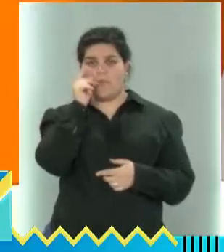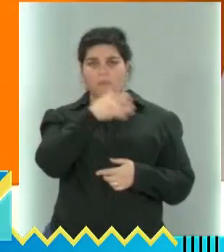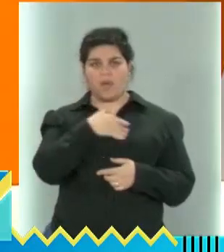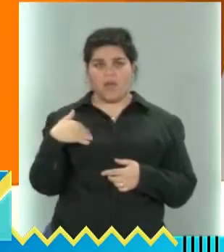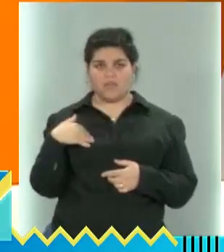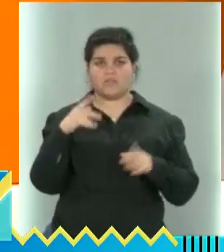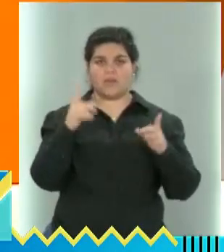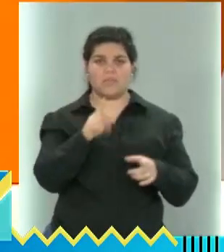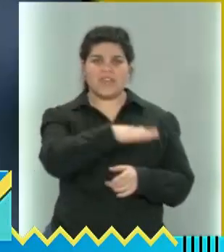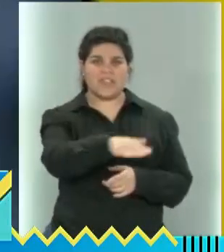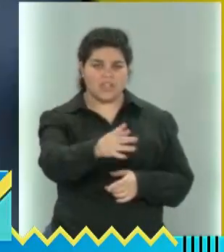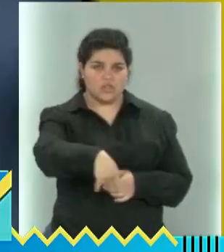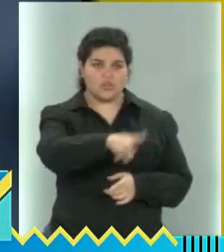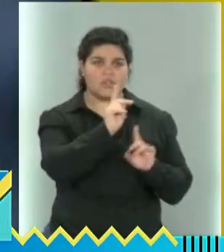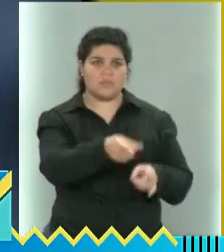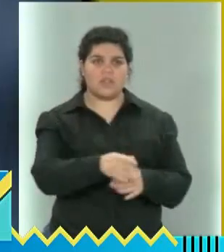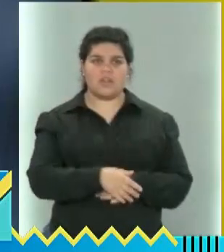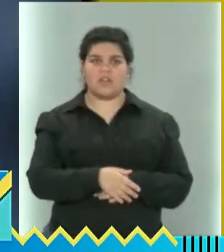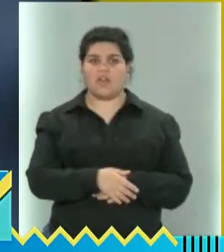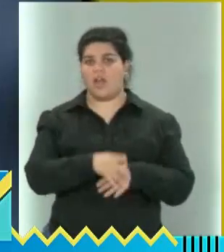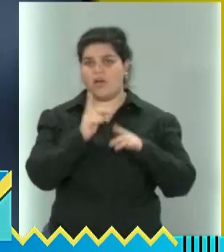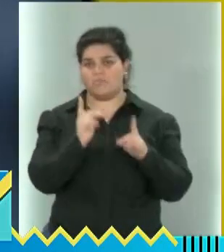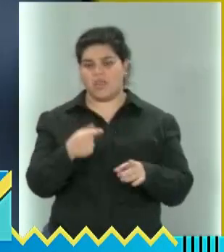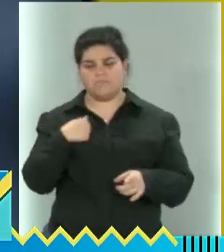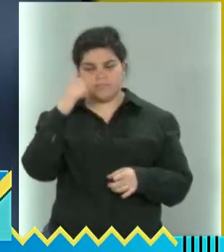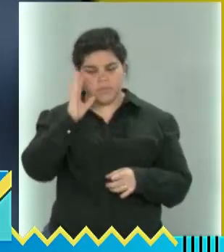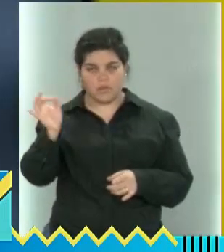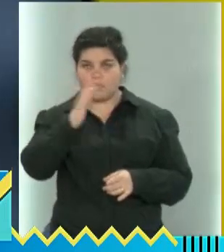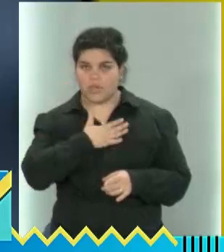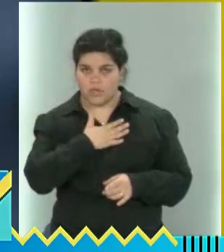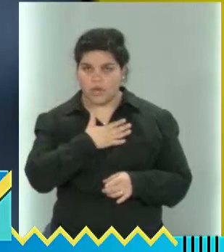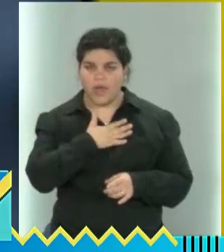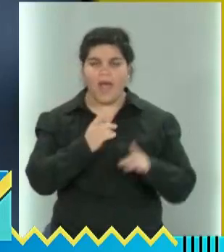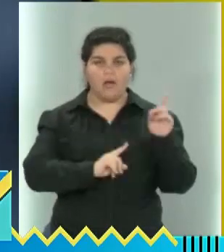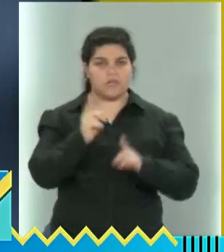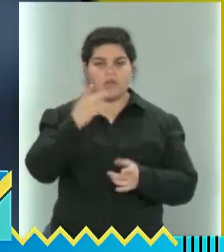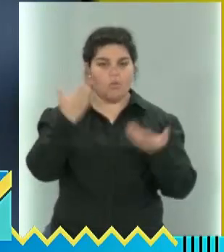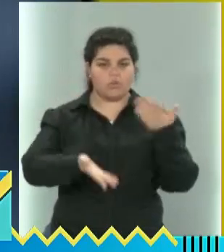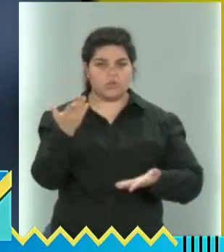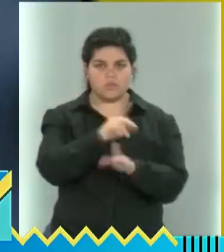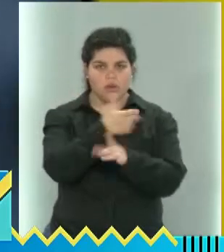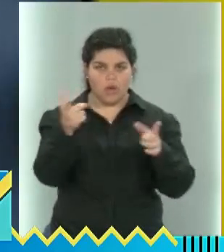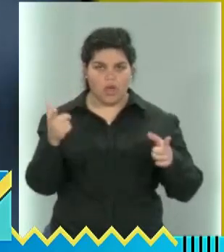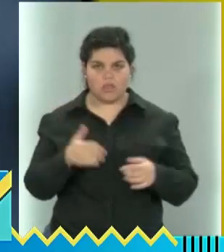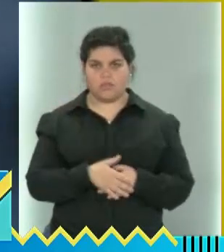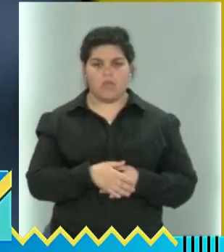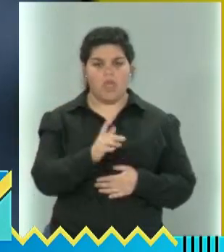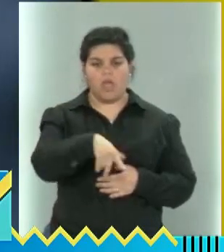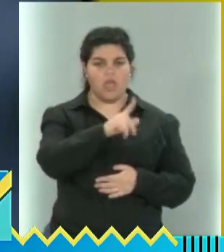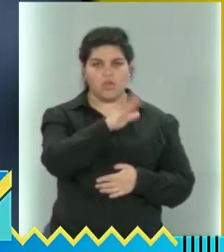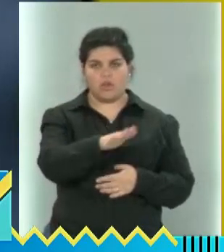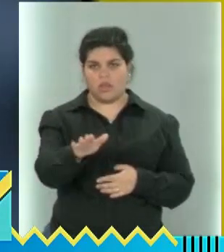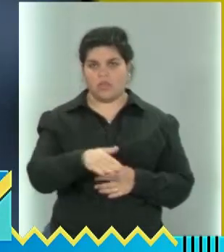niños. Cae de manera injusta a mi modo de ver y al modo de ver de muchos papás. Si bien hoy el